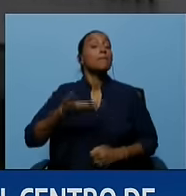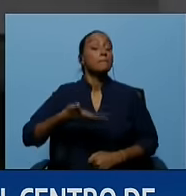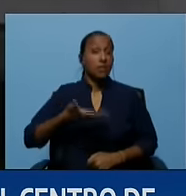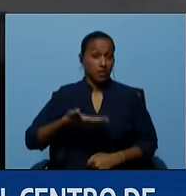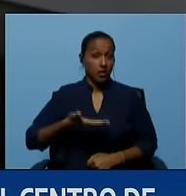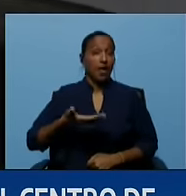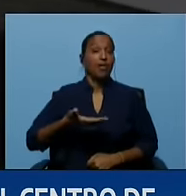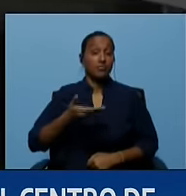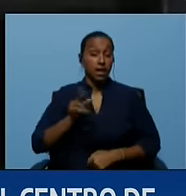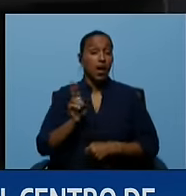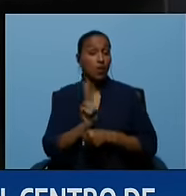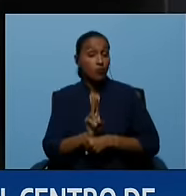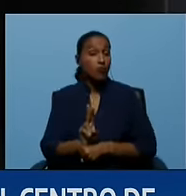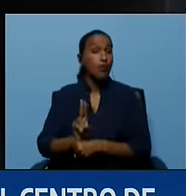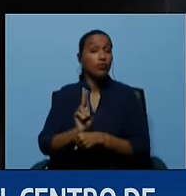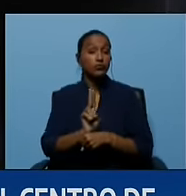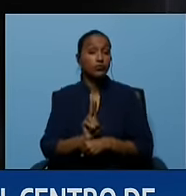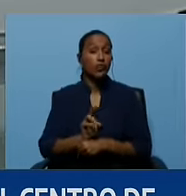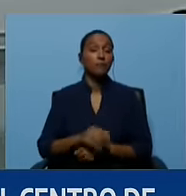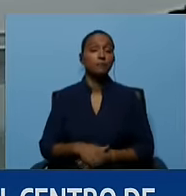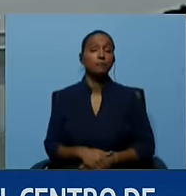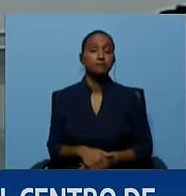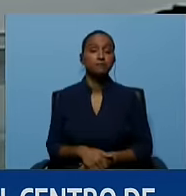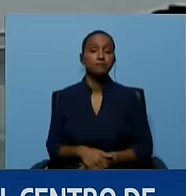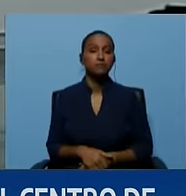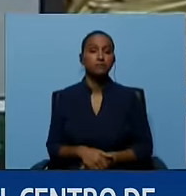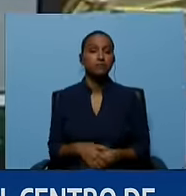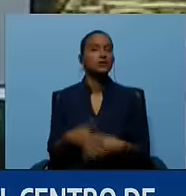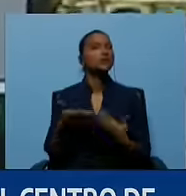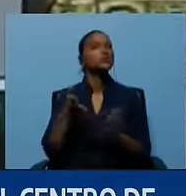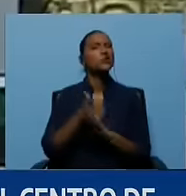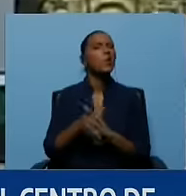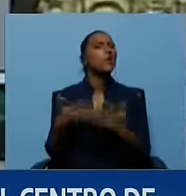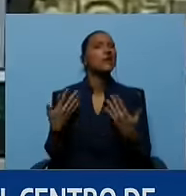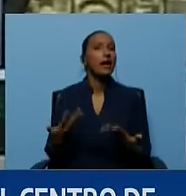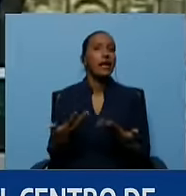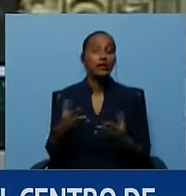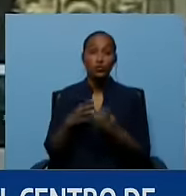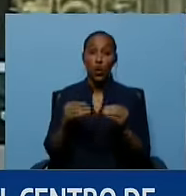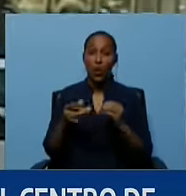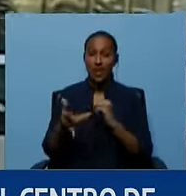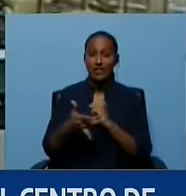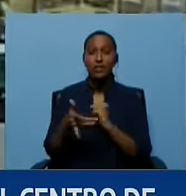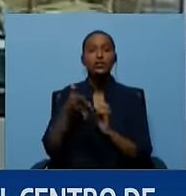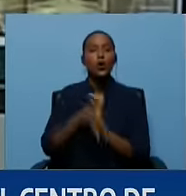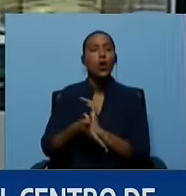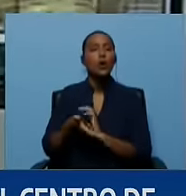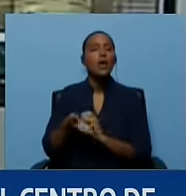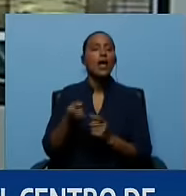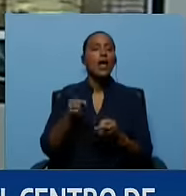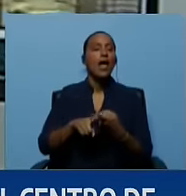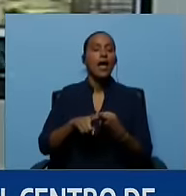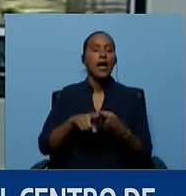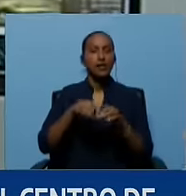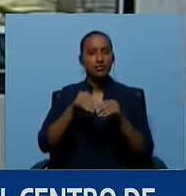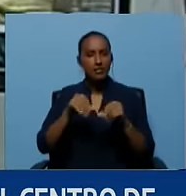para su uso, sobre todo en las áreas de tecnología de alimentos, agronomía o